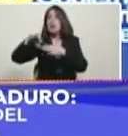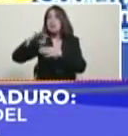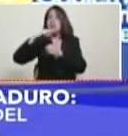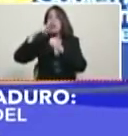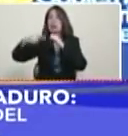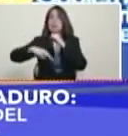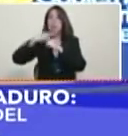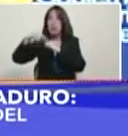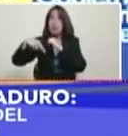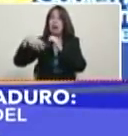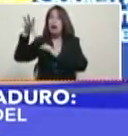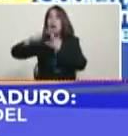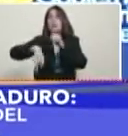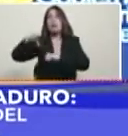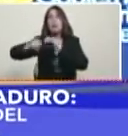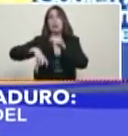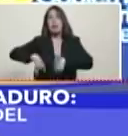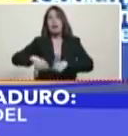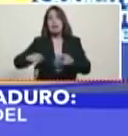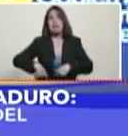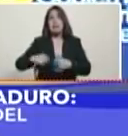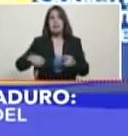transgénica de Canadá.